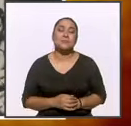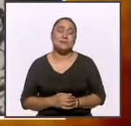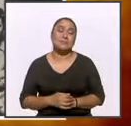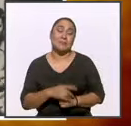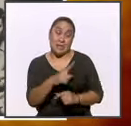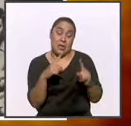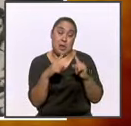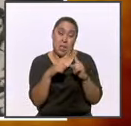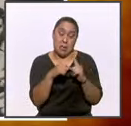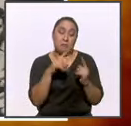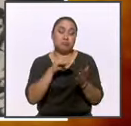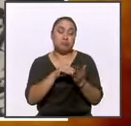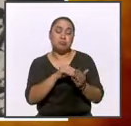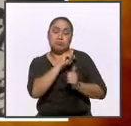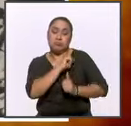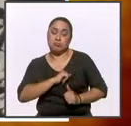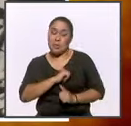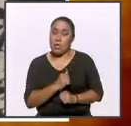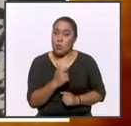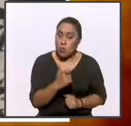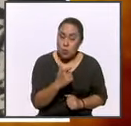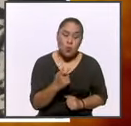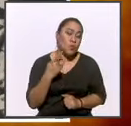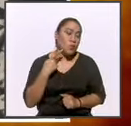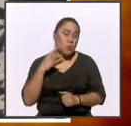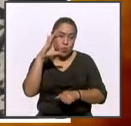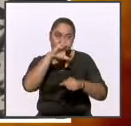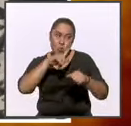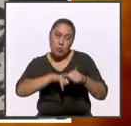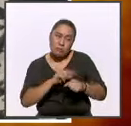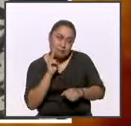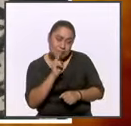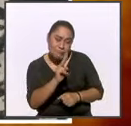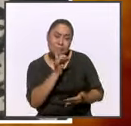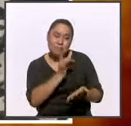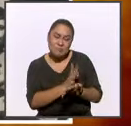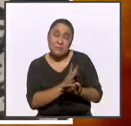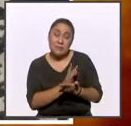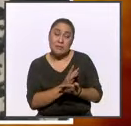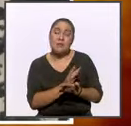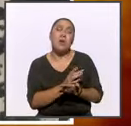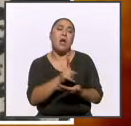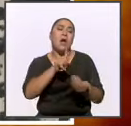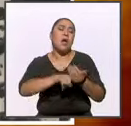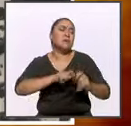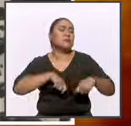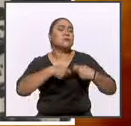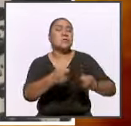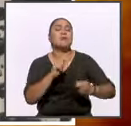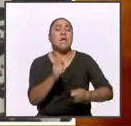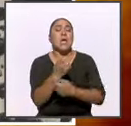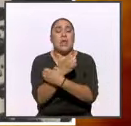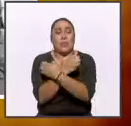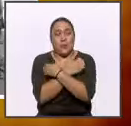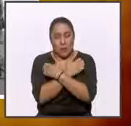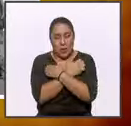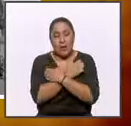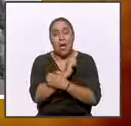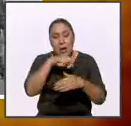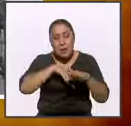conservó un poder económico, político y cultural notable, uno de cuyos bastiones era la educación en las